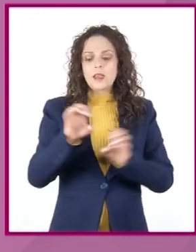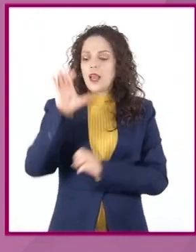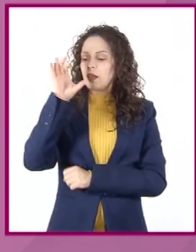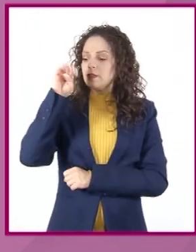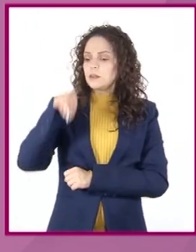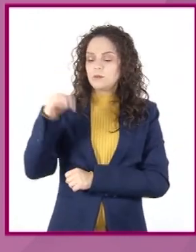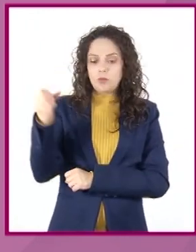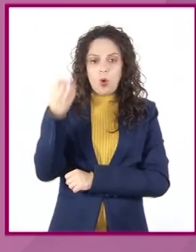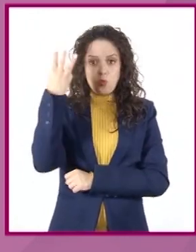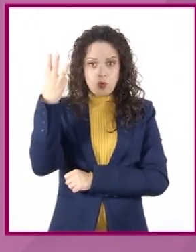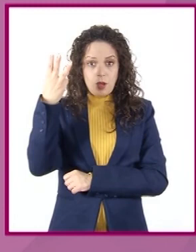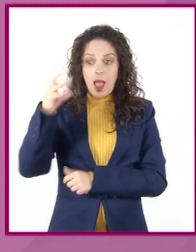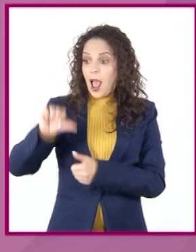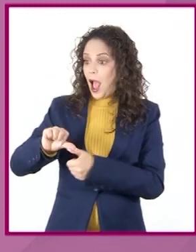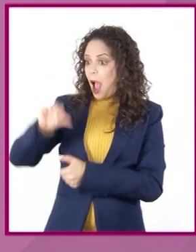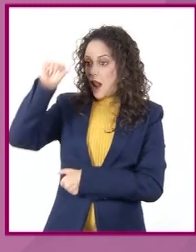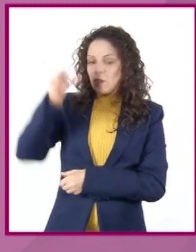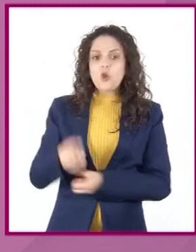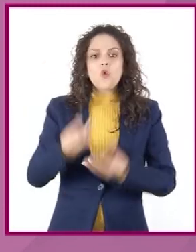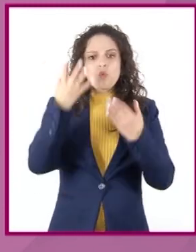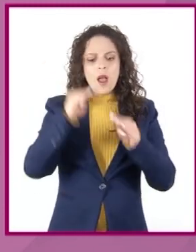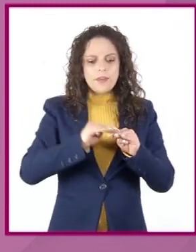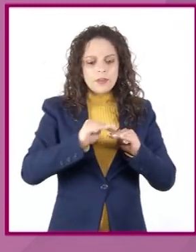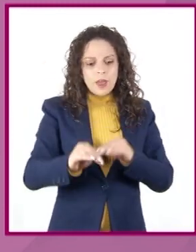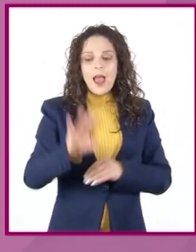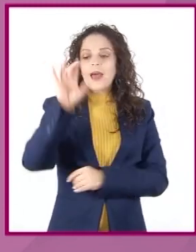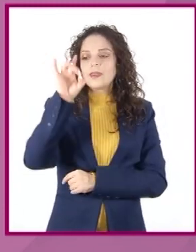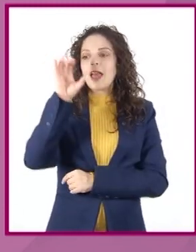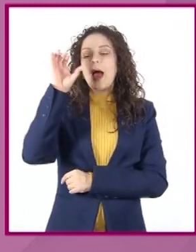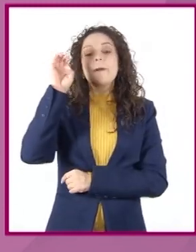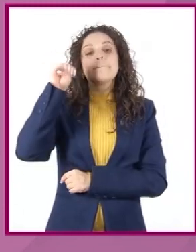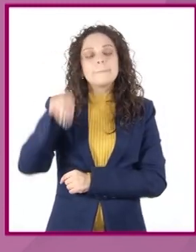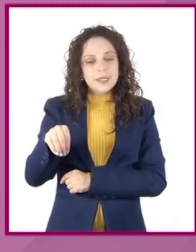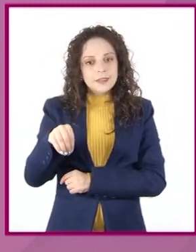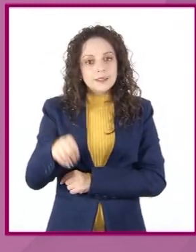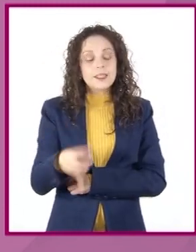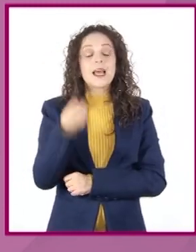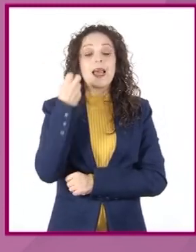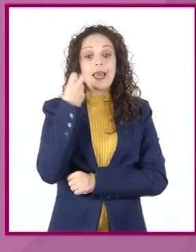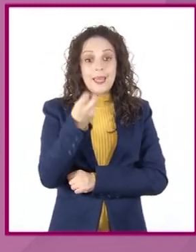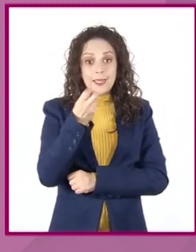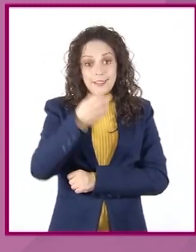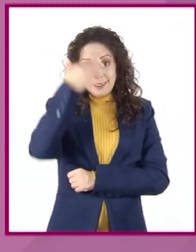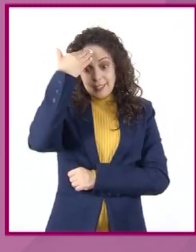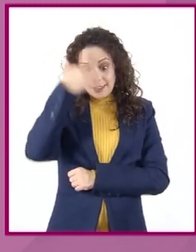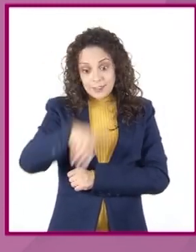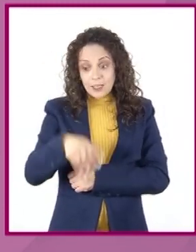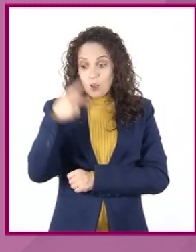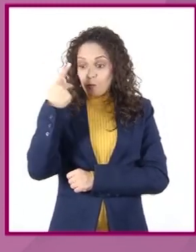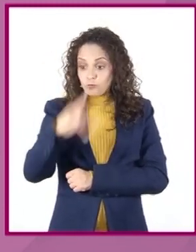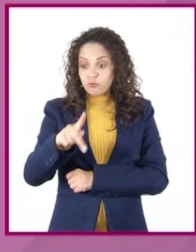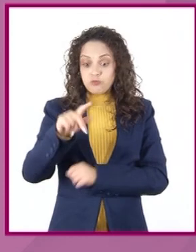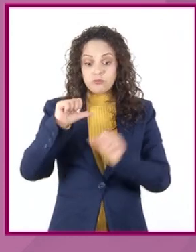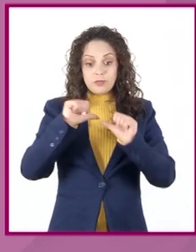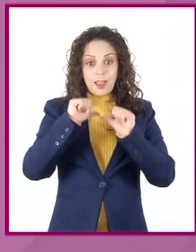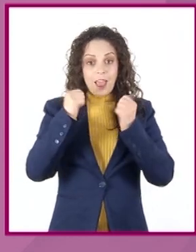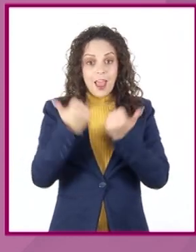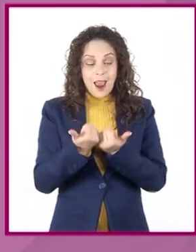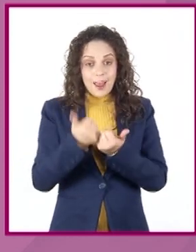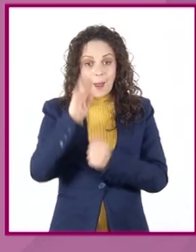altura mide 30 centímetros. Entonces, para conocer la medida del área de la base,